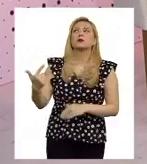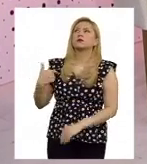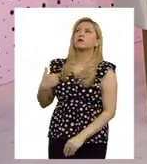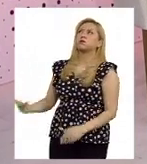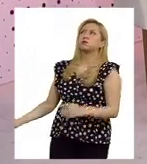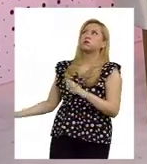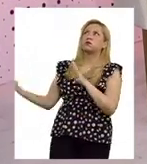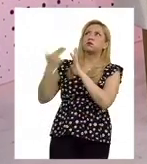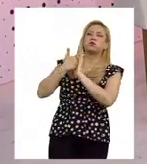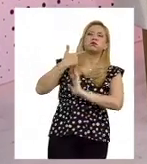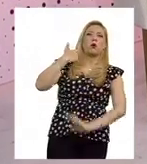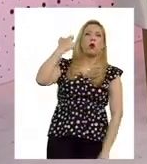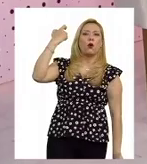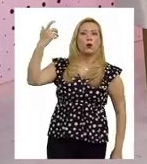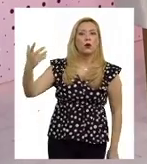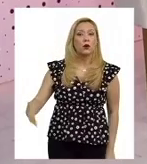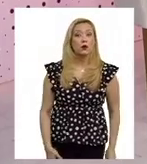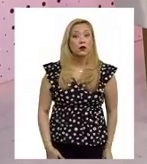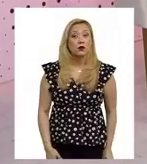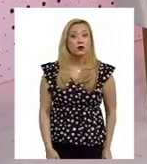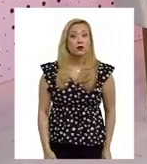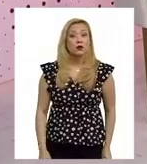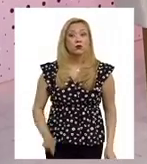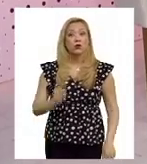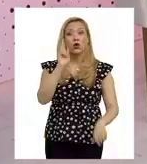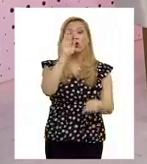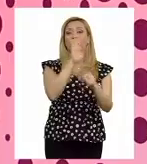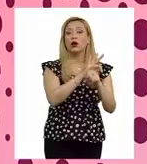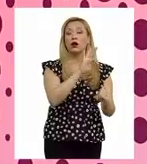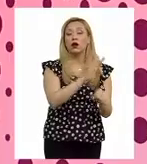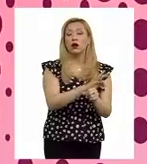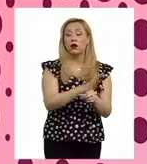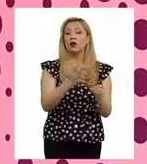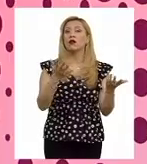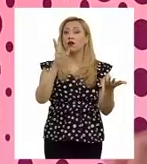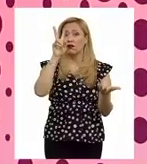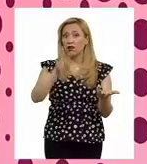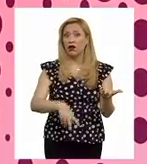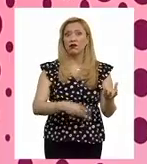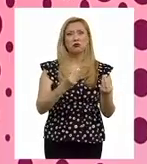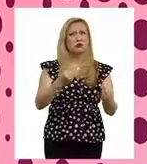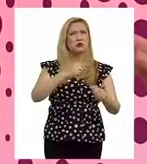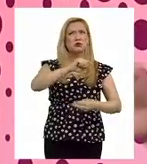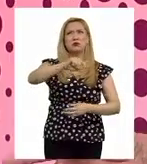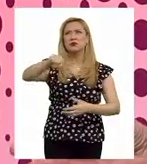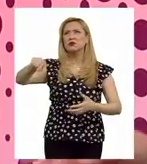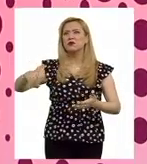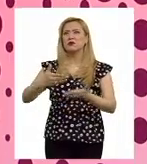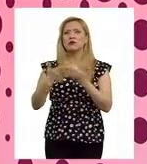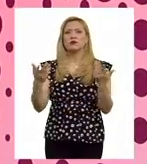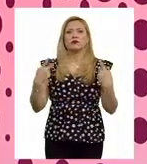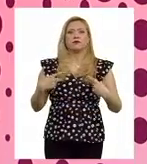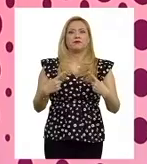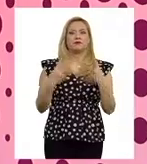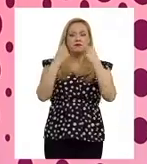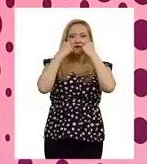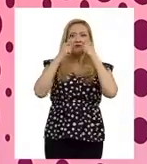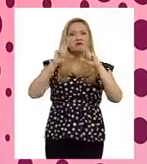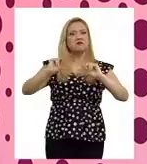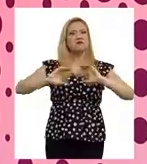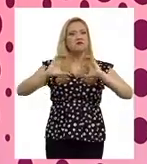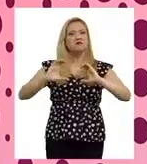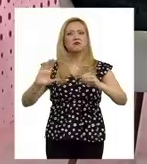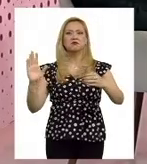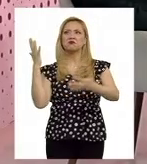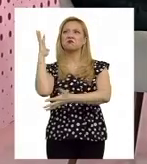porque de eso se trata hoy en día, el medio ambiente, o por actividades humanas que provocan el calentamiento con todos estos efectos terribles,